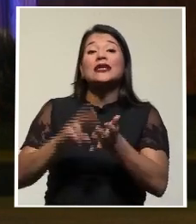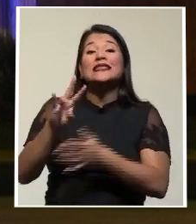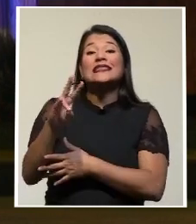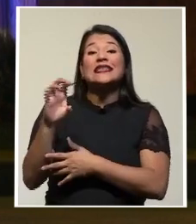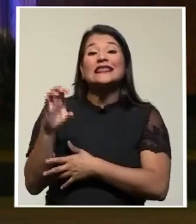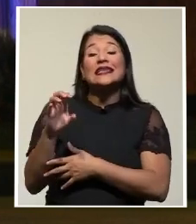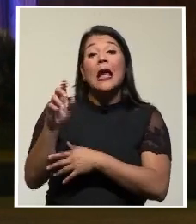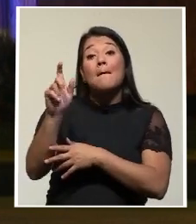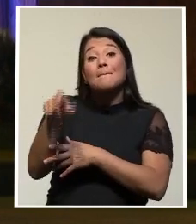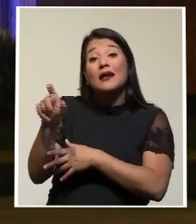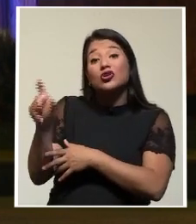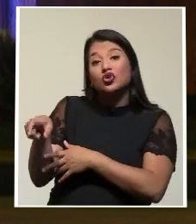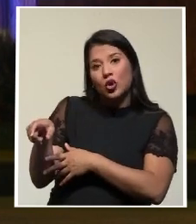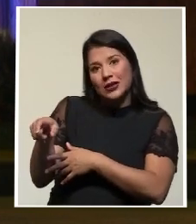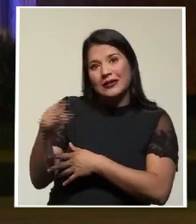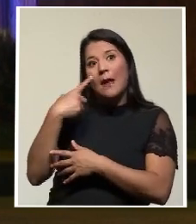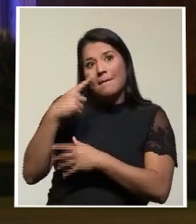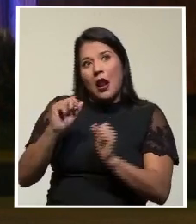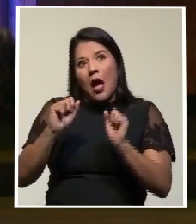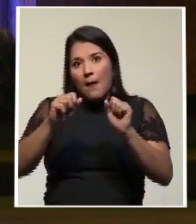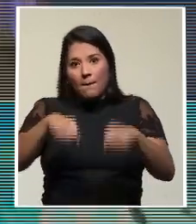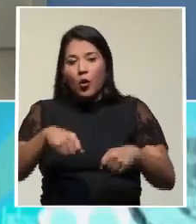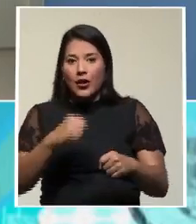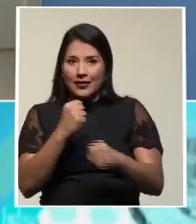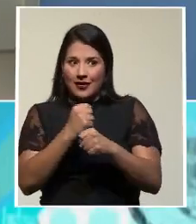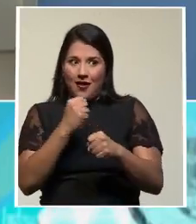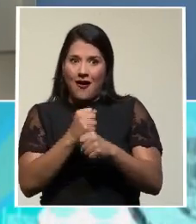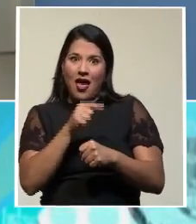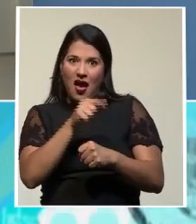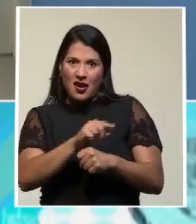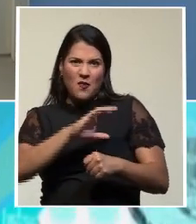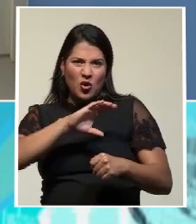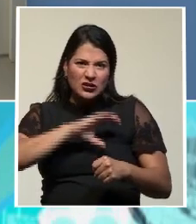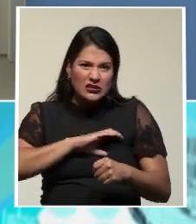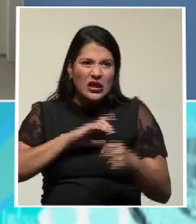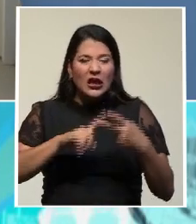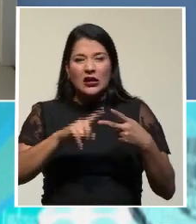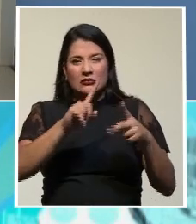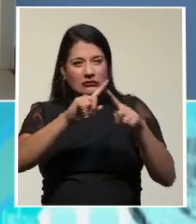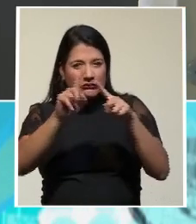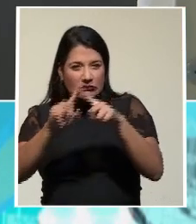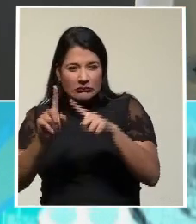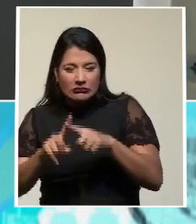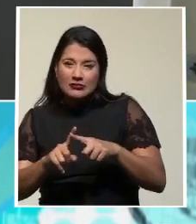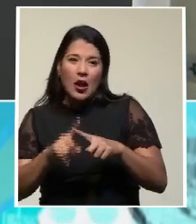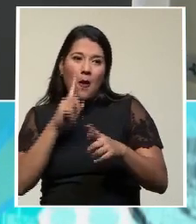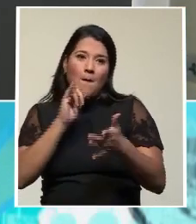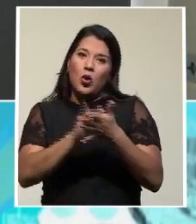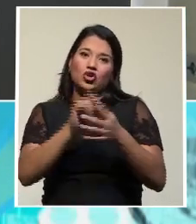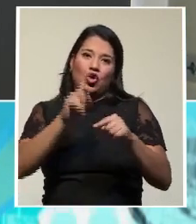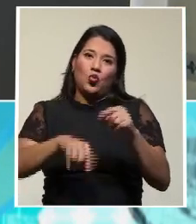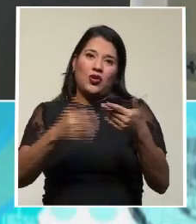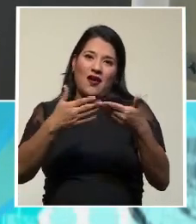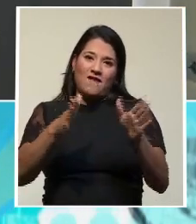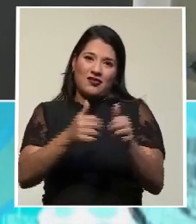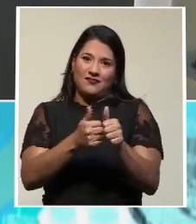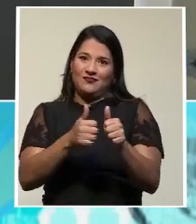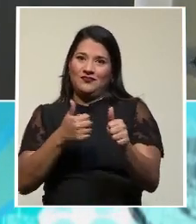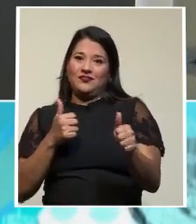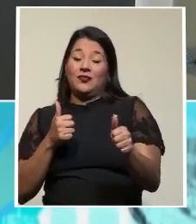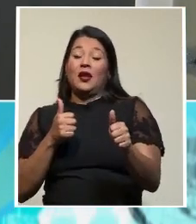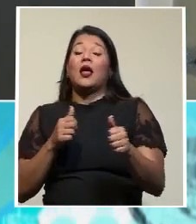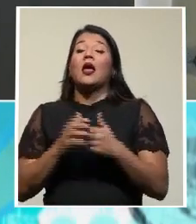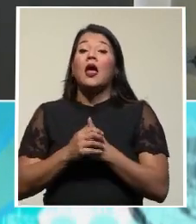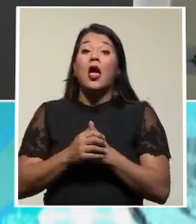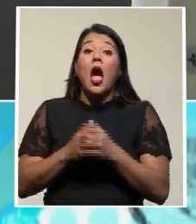se necesitan para que opere este centro penitenciario es lo que ha venido retrasando su puesta en marcha. En un momento en el que el